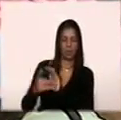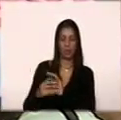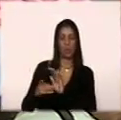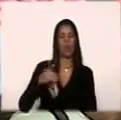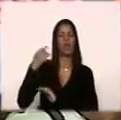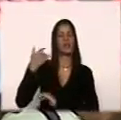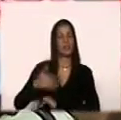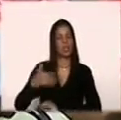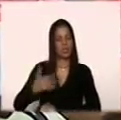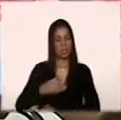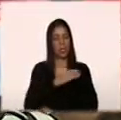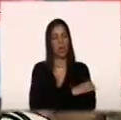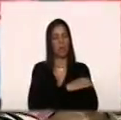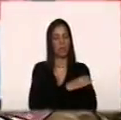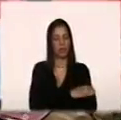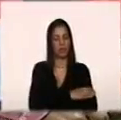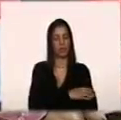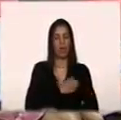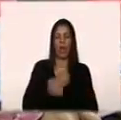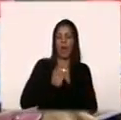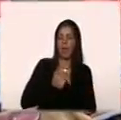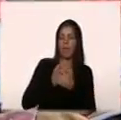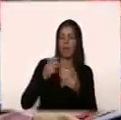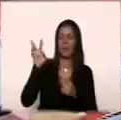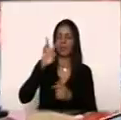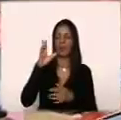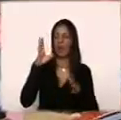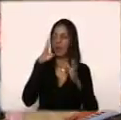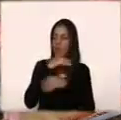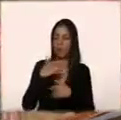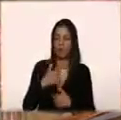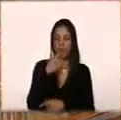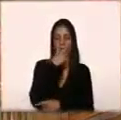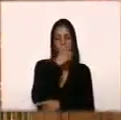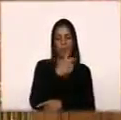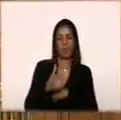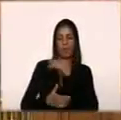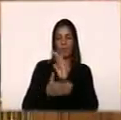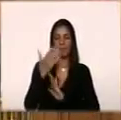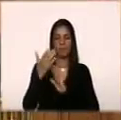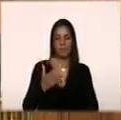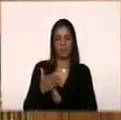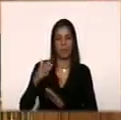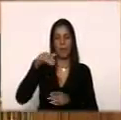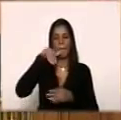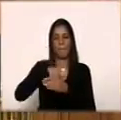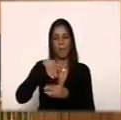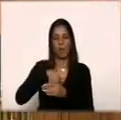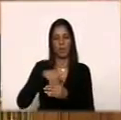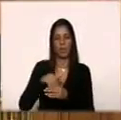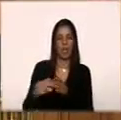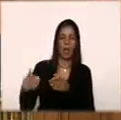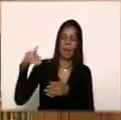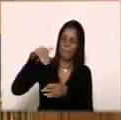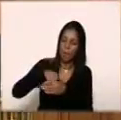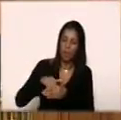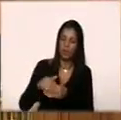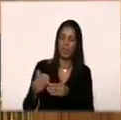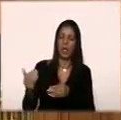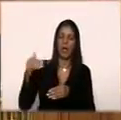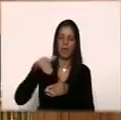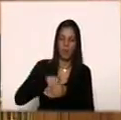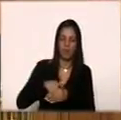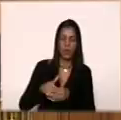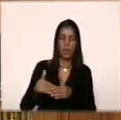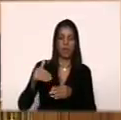derecha radical venezolana apátrida. Nuestro pueblo ha salido a votar una y otra vez, y una y otra